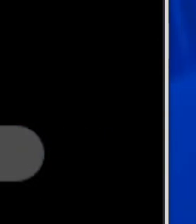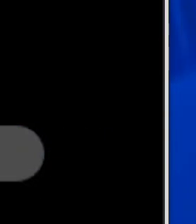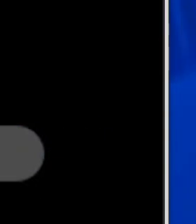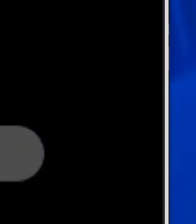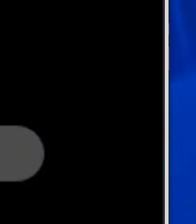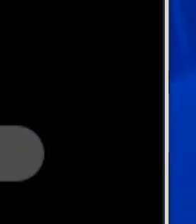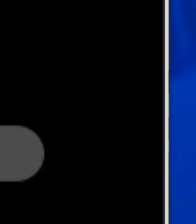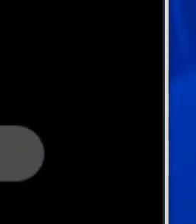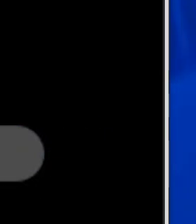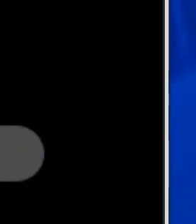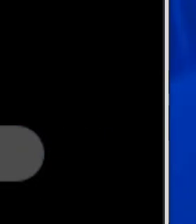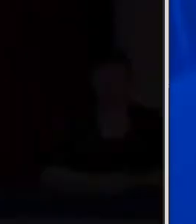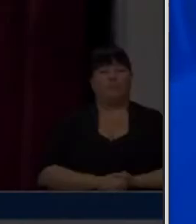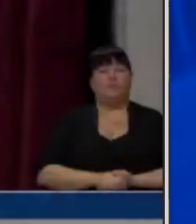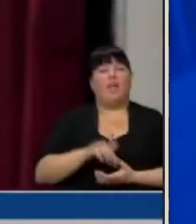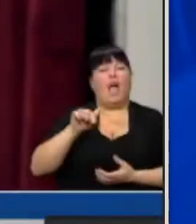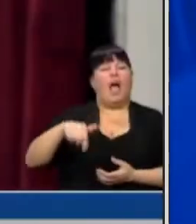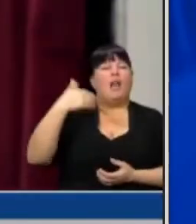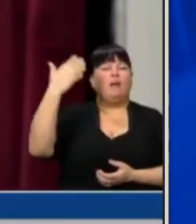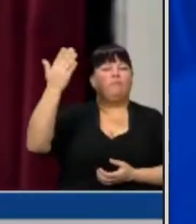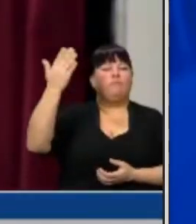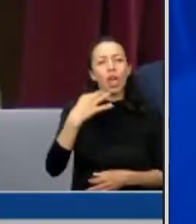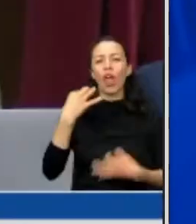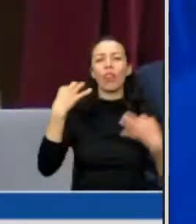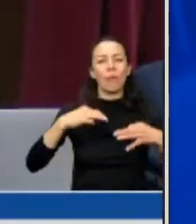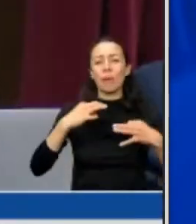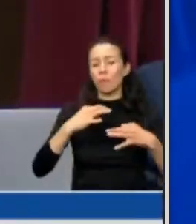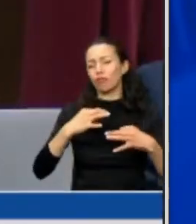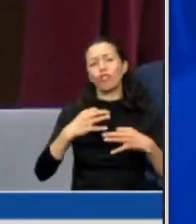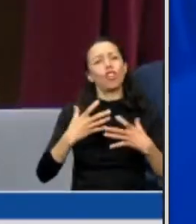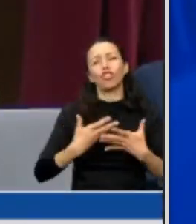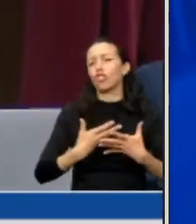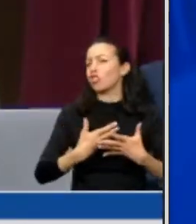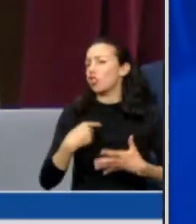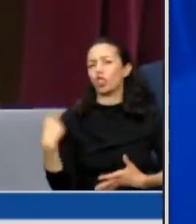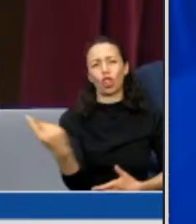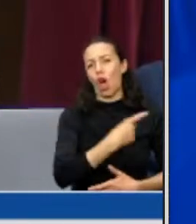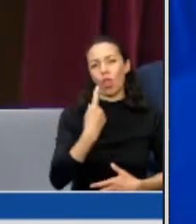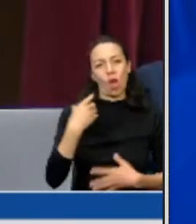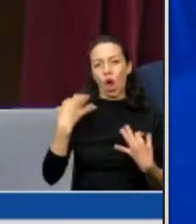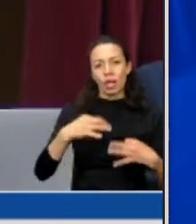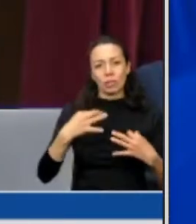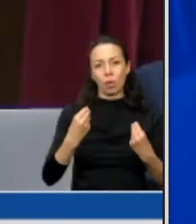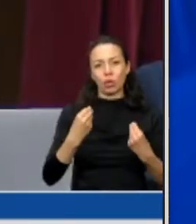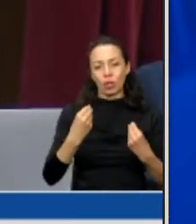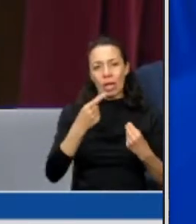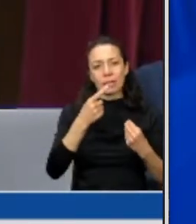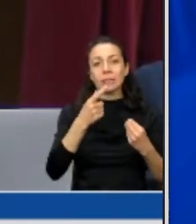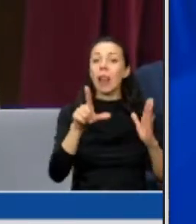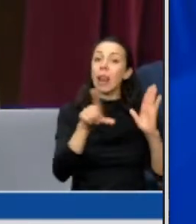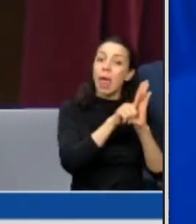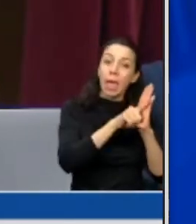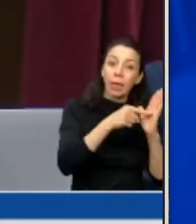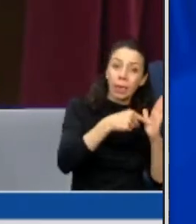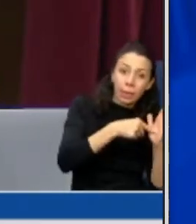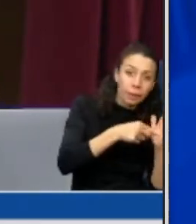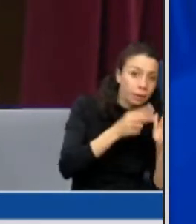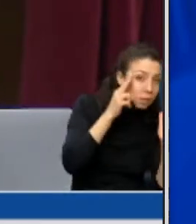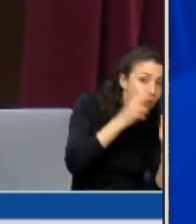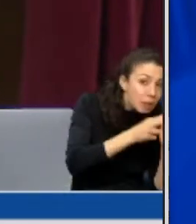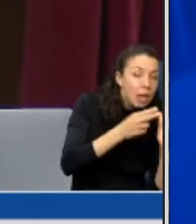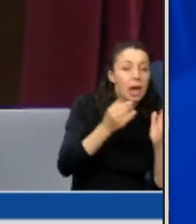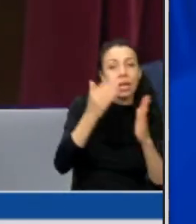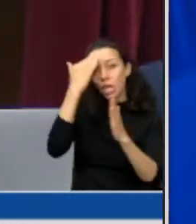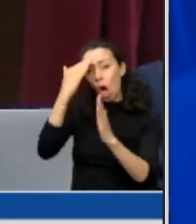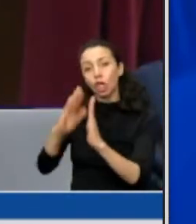a formar parte del gobierno de Milei? ¿Y qué pasará con estos hombres o mujeres de Juntos por el Cambio